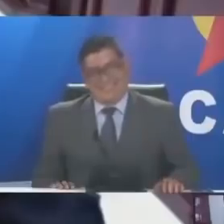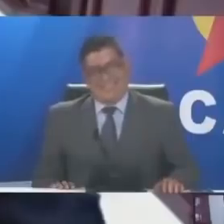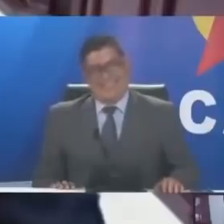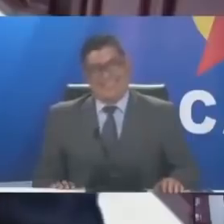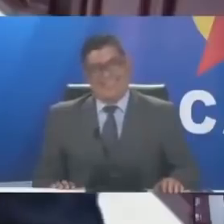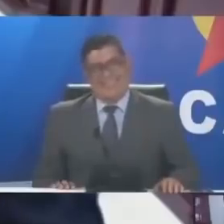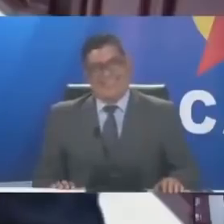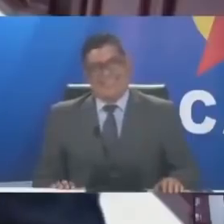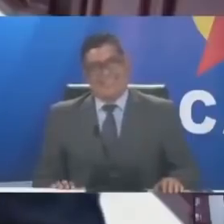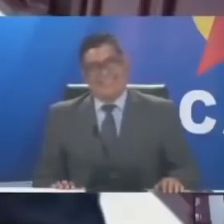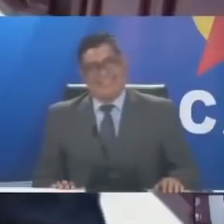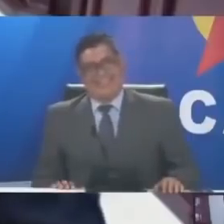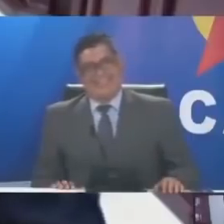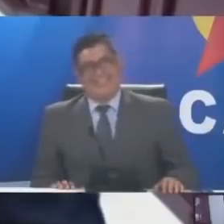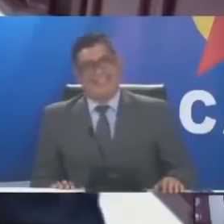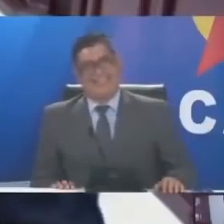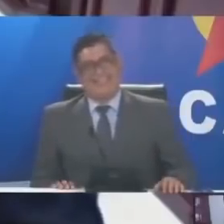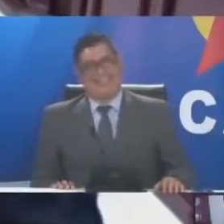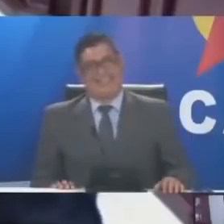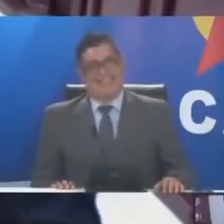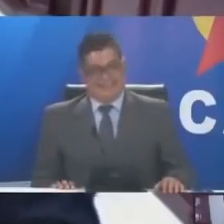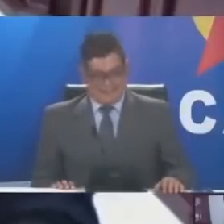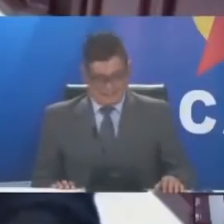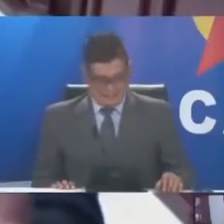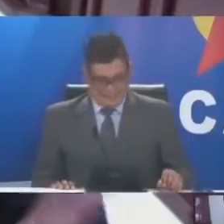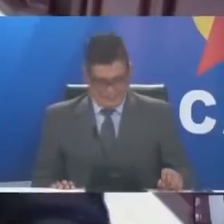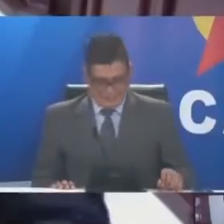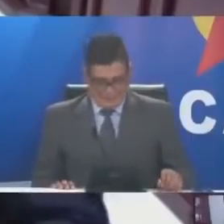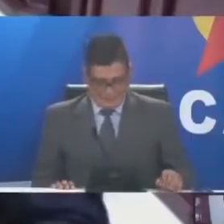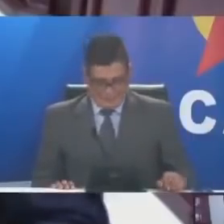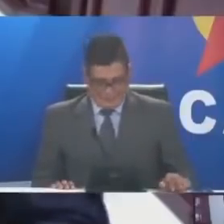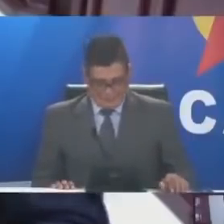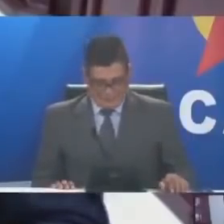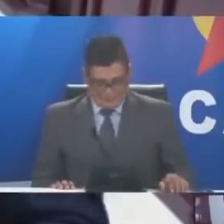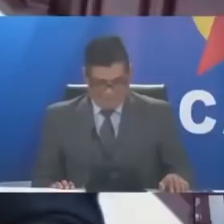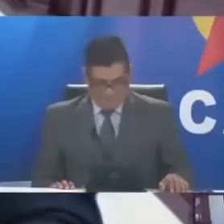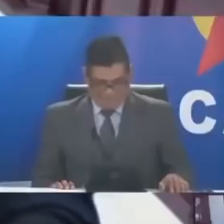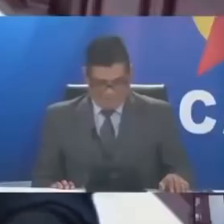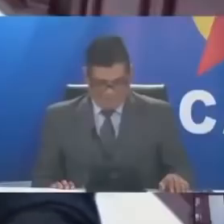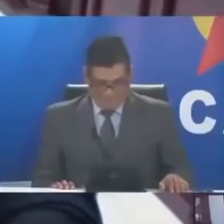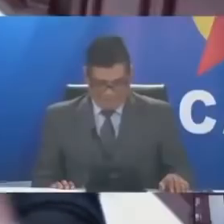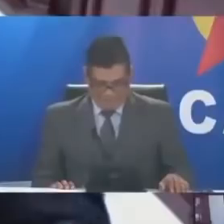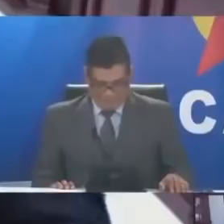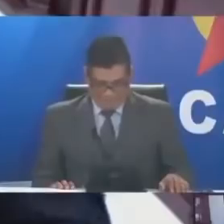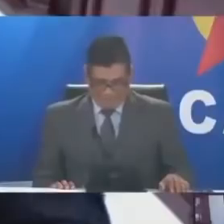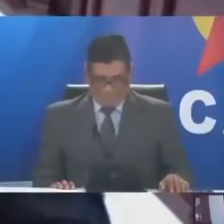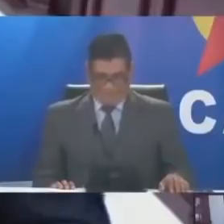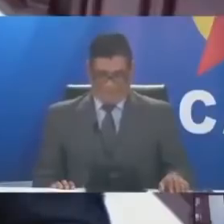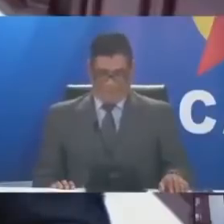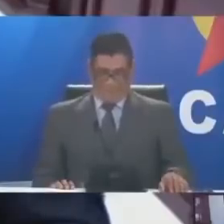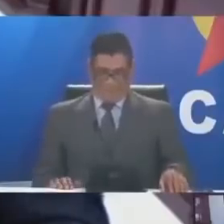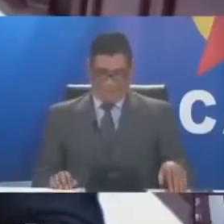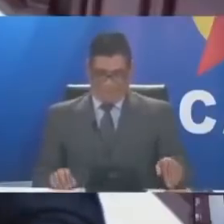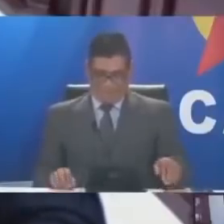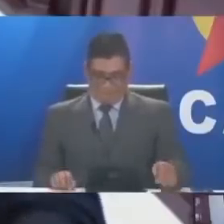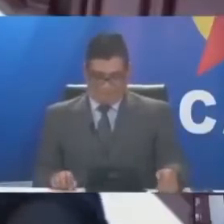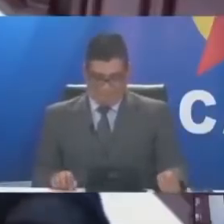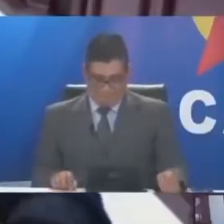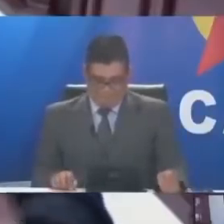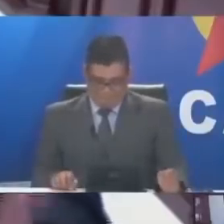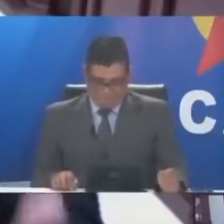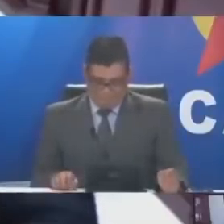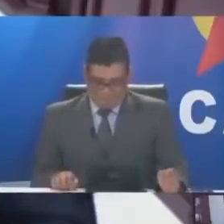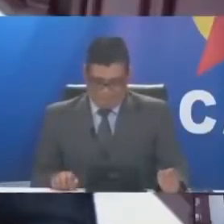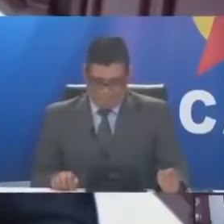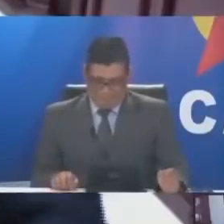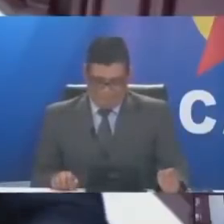entonces nos damos cuenta que a pesar de que no me lo prohíbe la biblia no me lo prohíbe en la iglesia hay cosas que